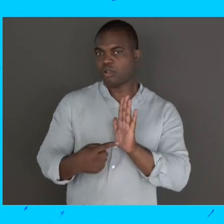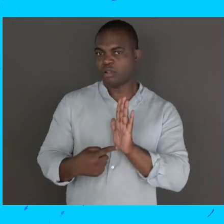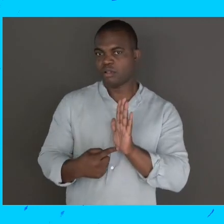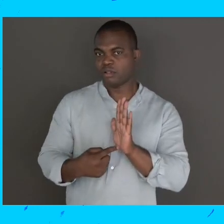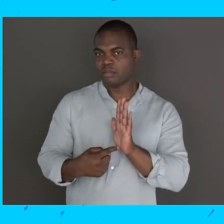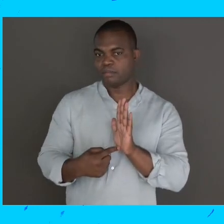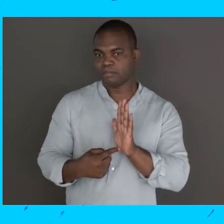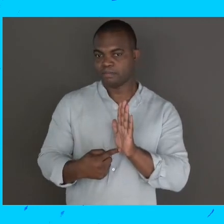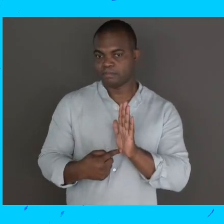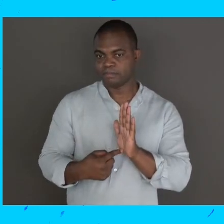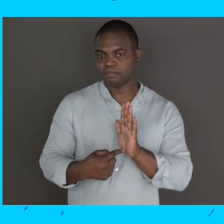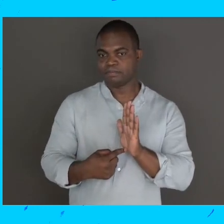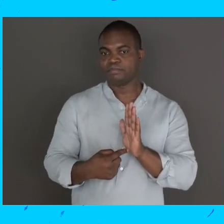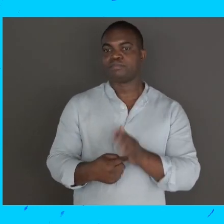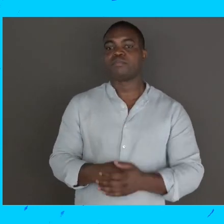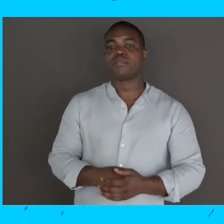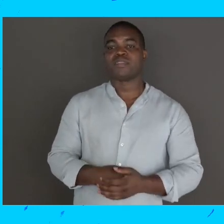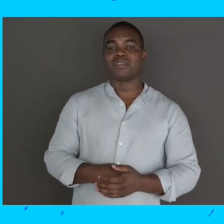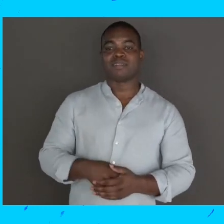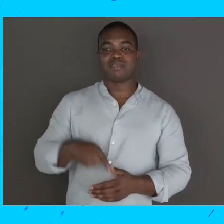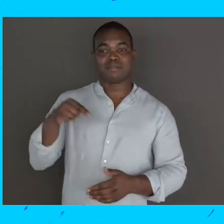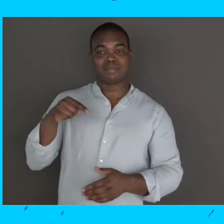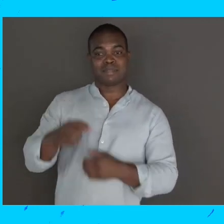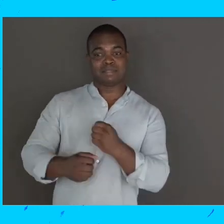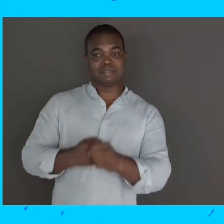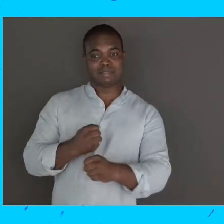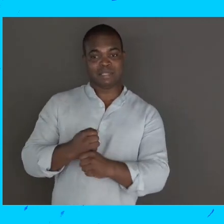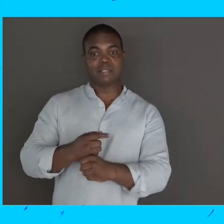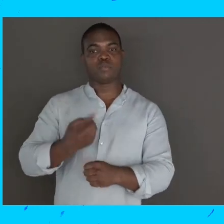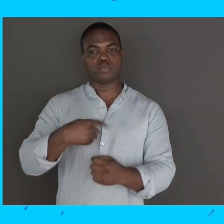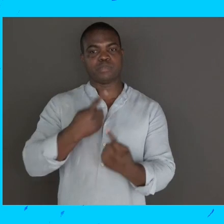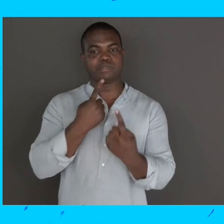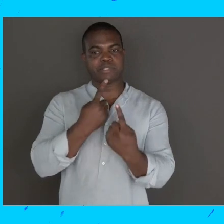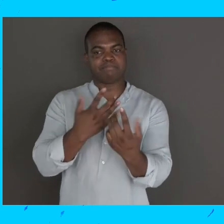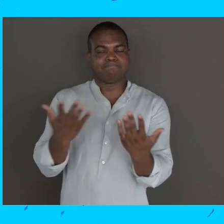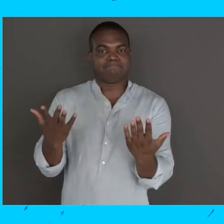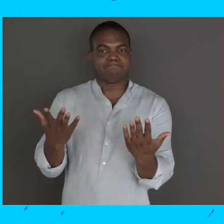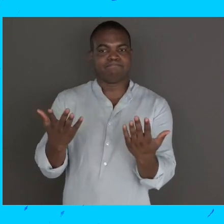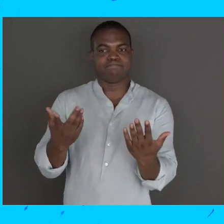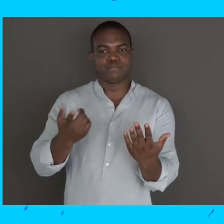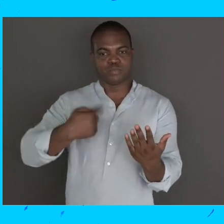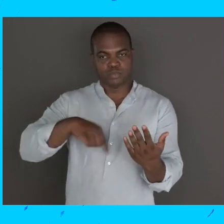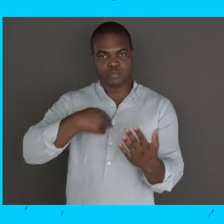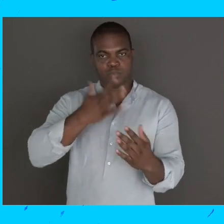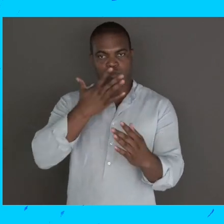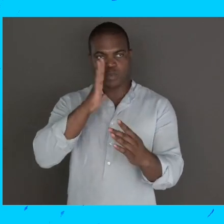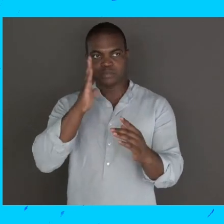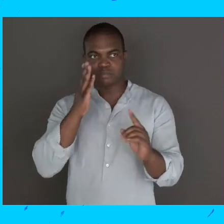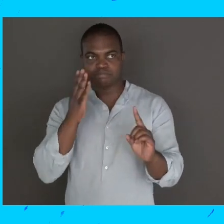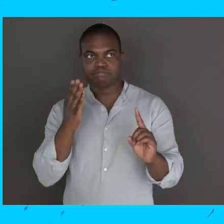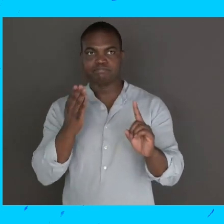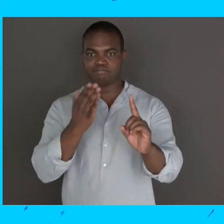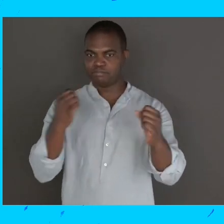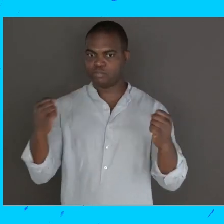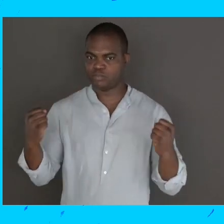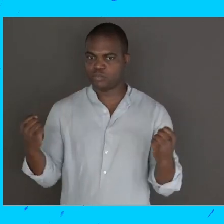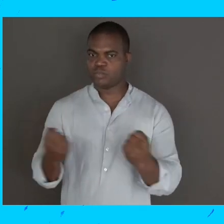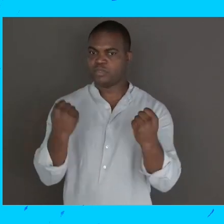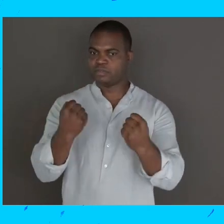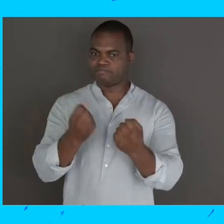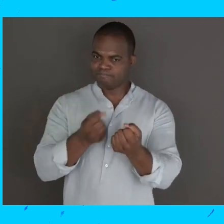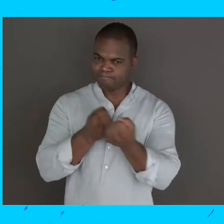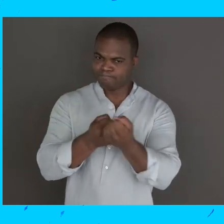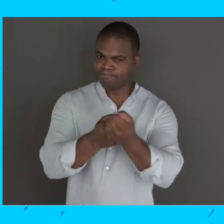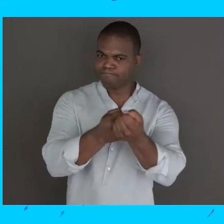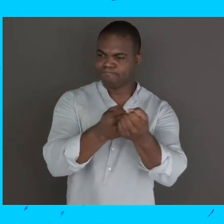jóvenes escolarizados y no escolarizados. Garantizar que los fondos necesarios sean dedicados a